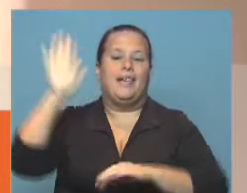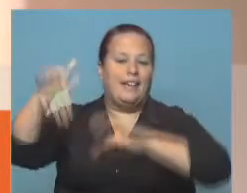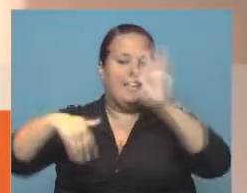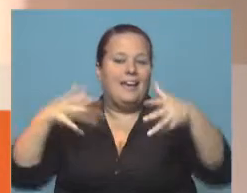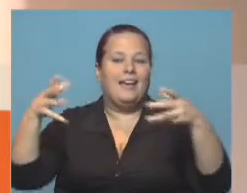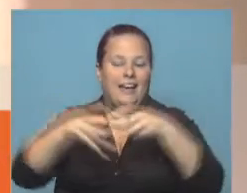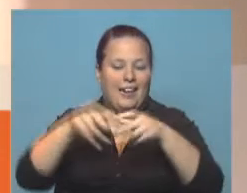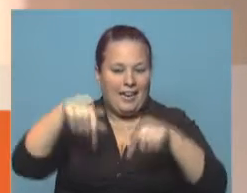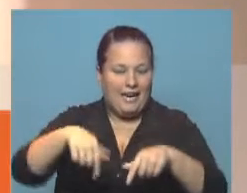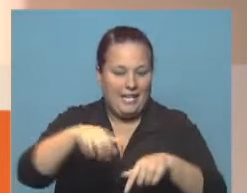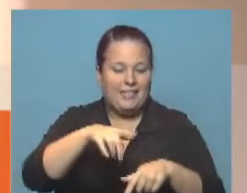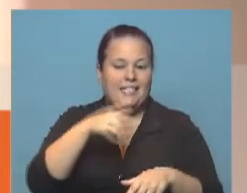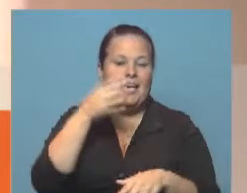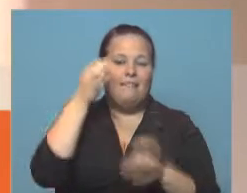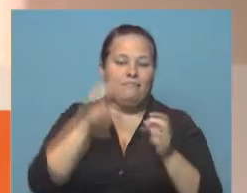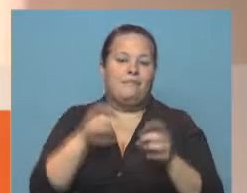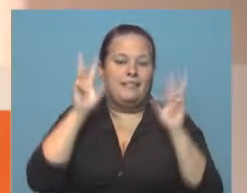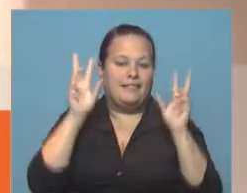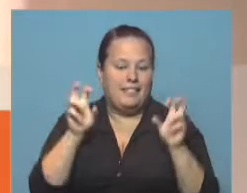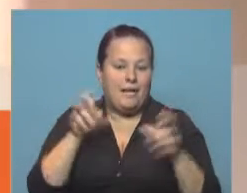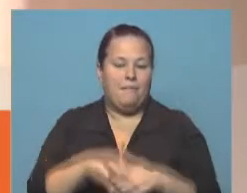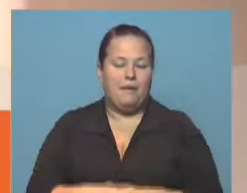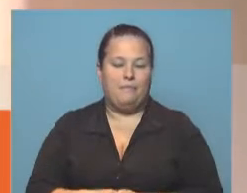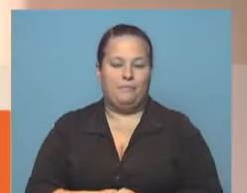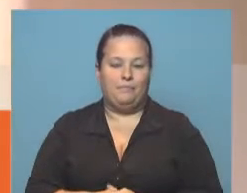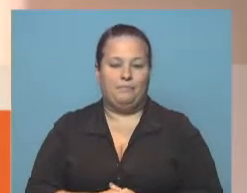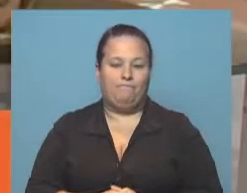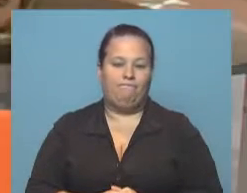convocado a este específico